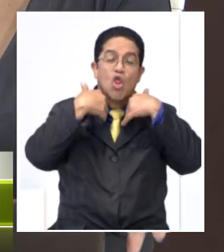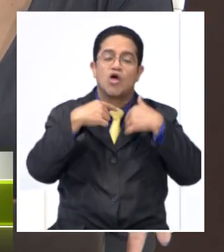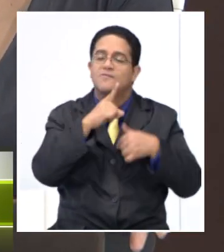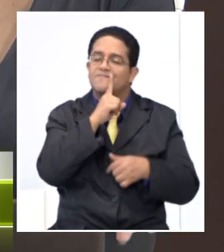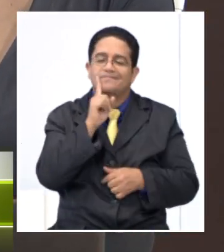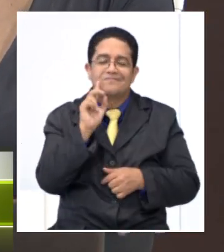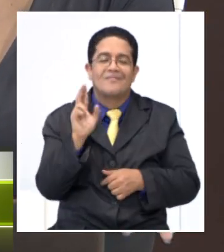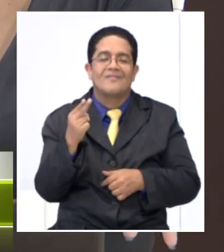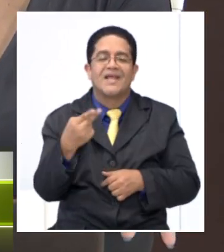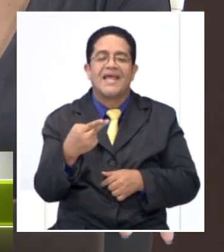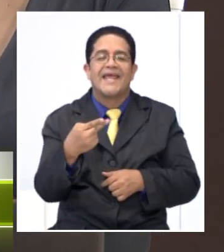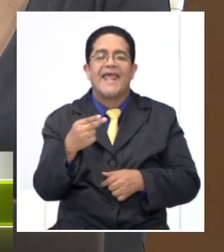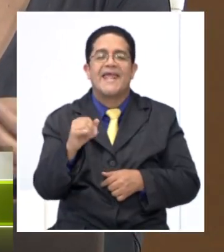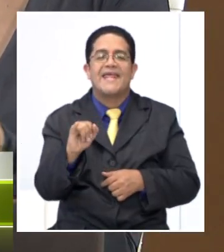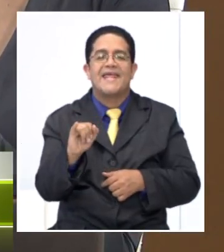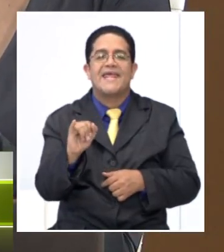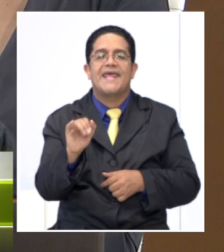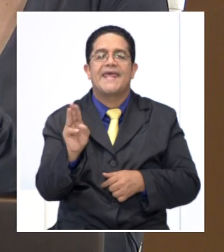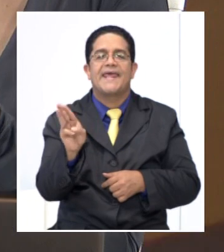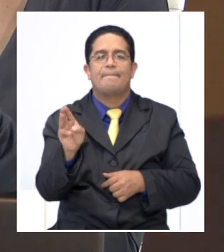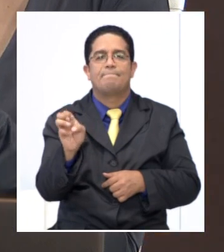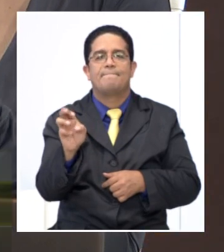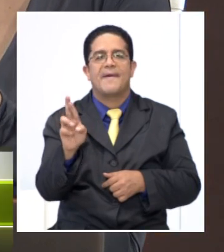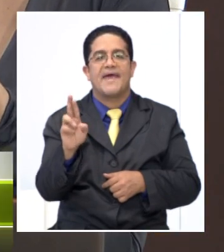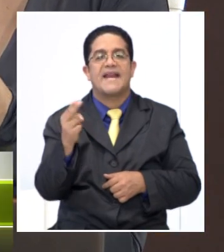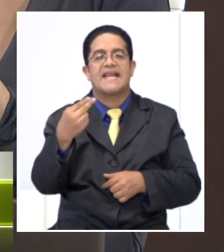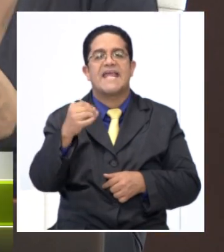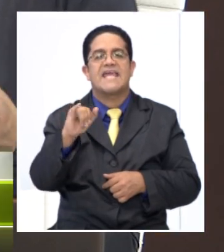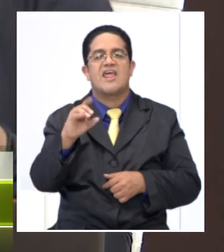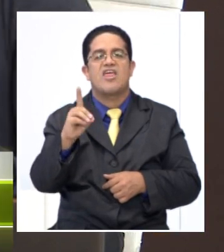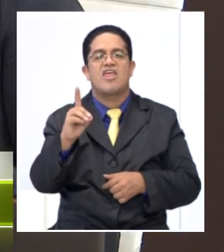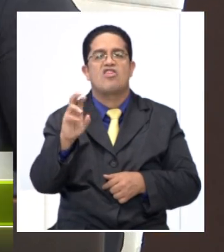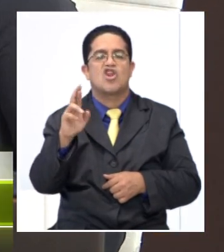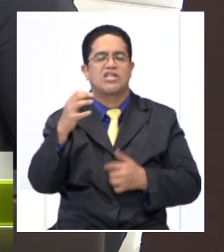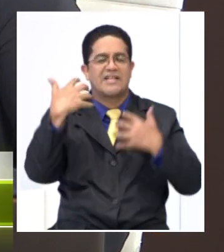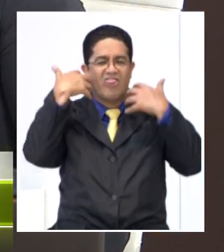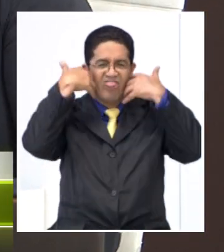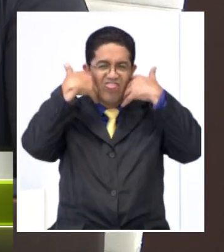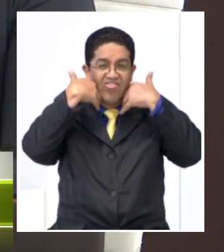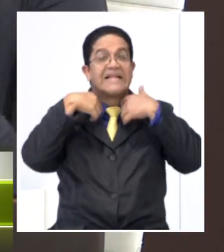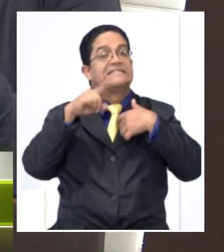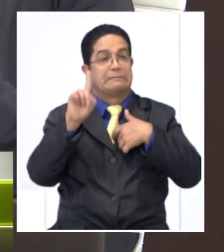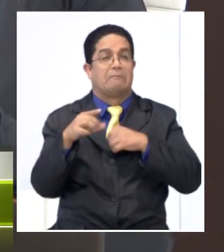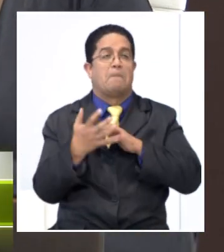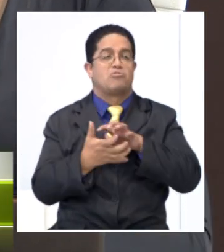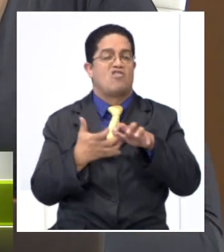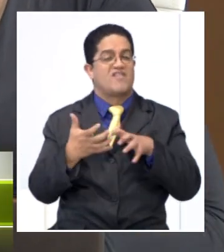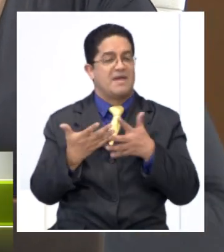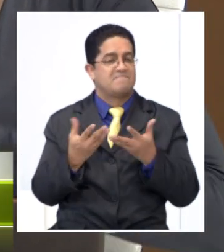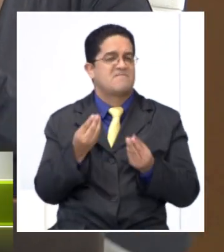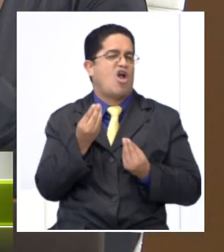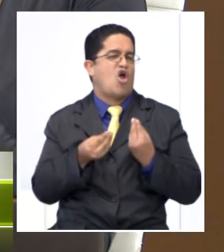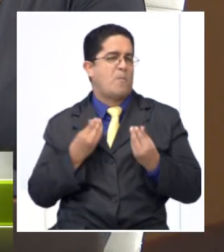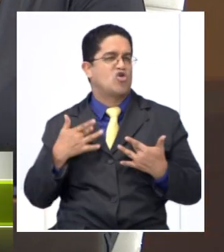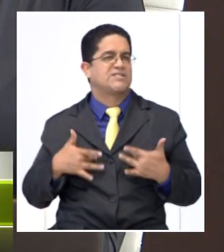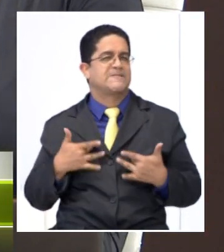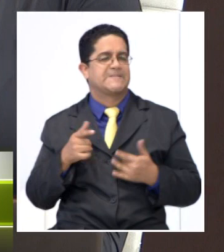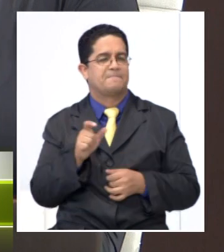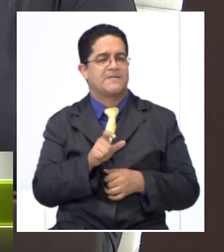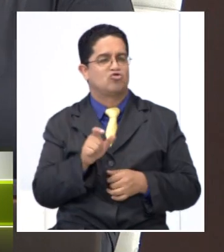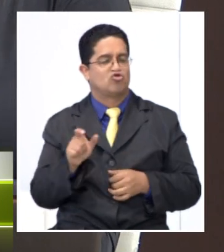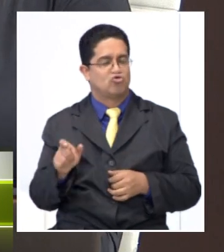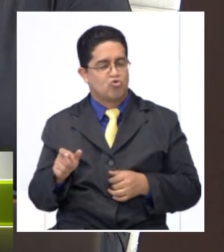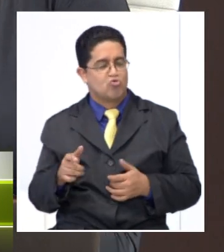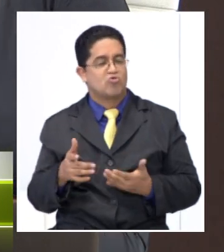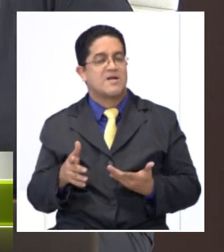que también, a pesar de que es sudoración, también se puede considerar como un problema estético, por cómo se siente la persona, por cómo se